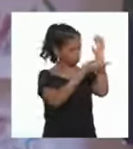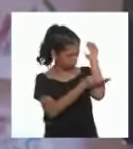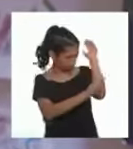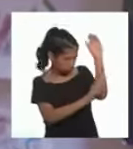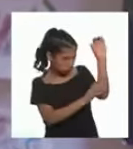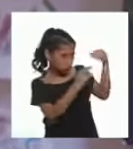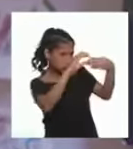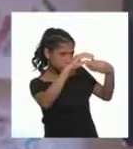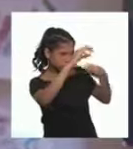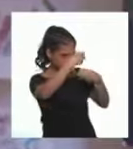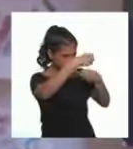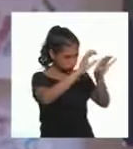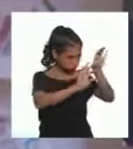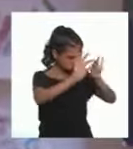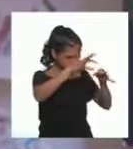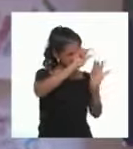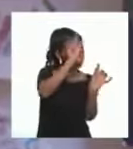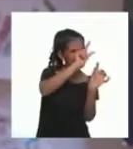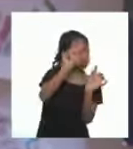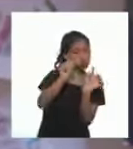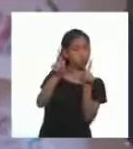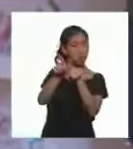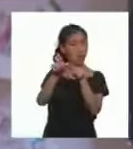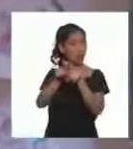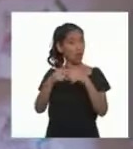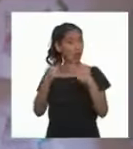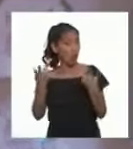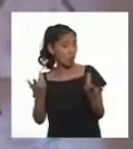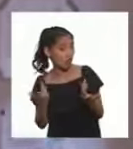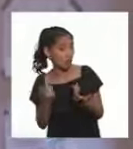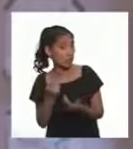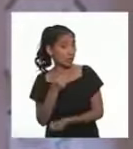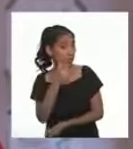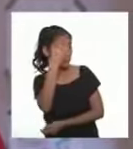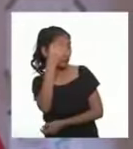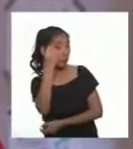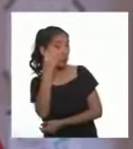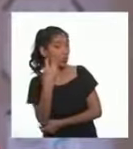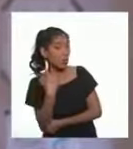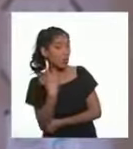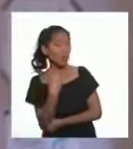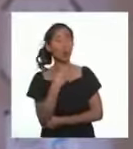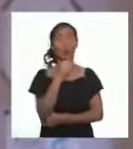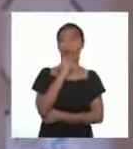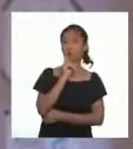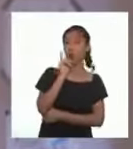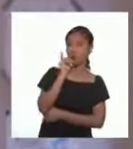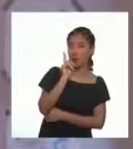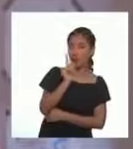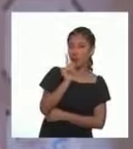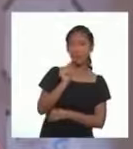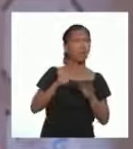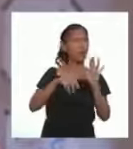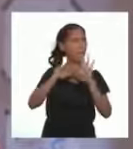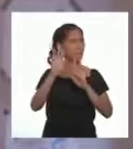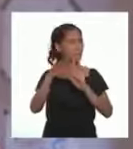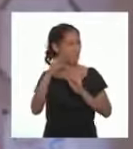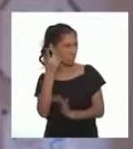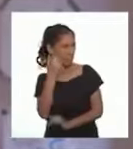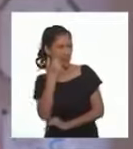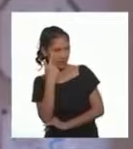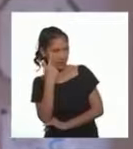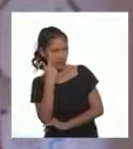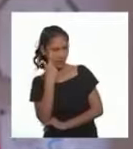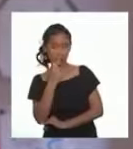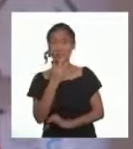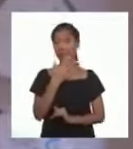También usan algunas hortalizas. ¡Ah! Y casi me olvido. Una de las formas más comunes de obtener un